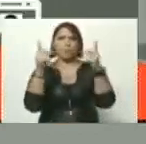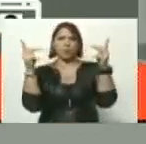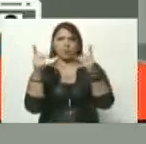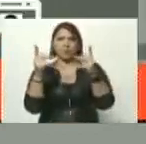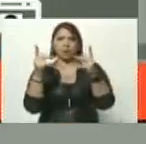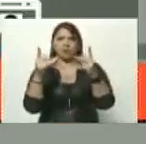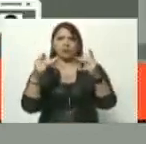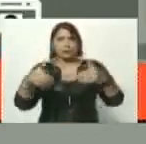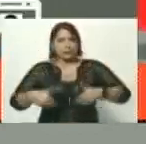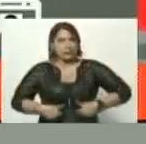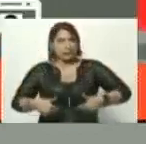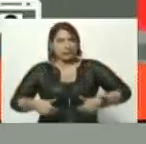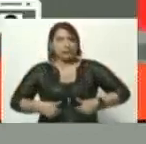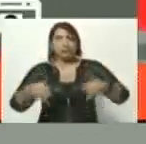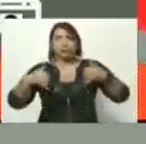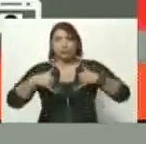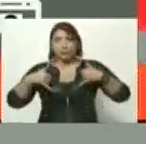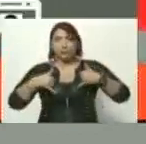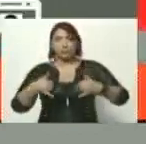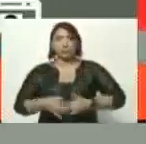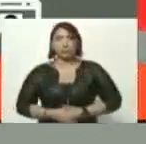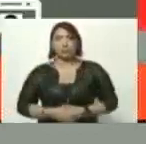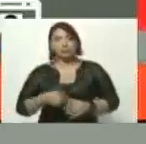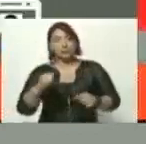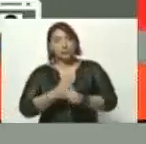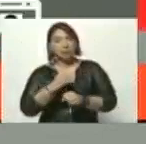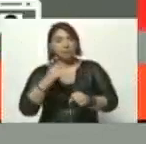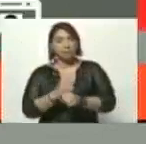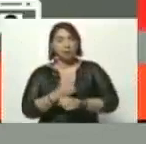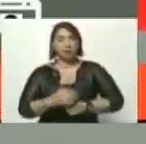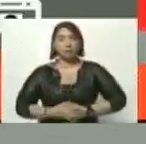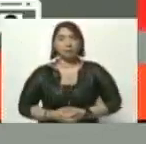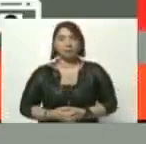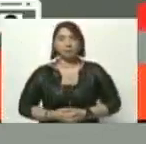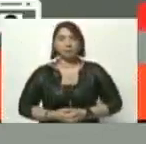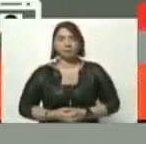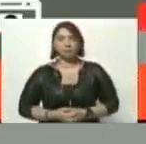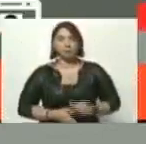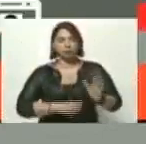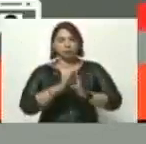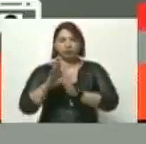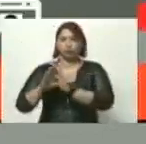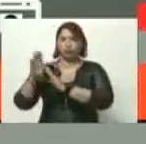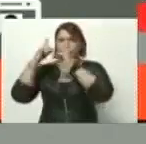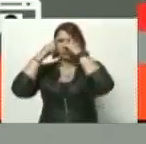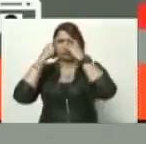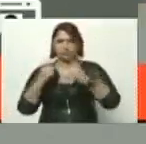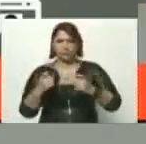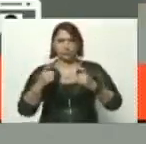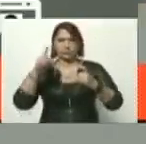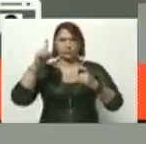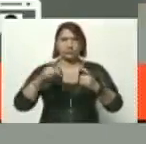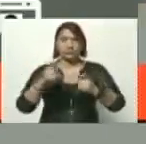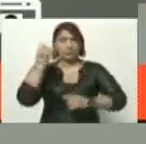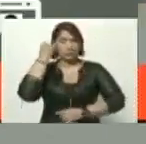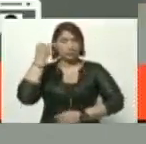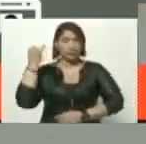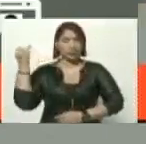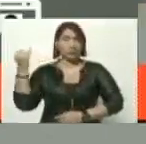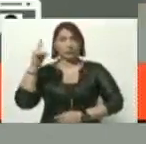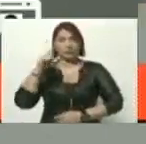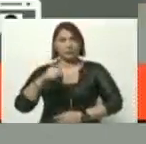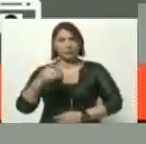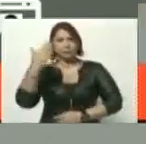su esfuerzo propio, del trabajo, del emprendimiento, de la inteligencia y